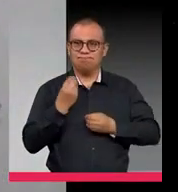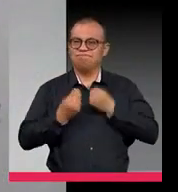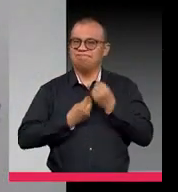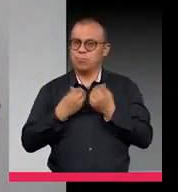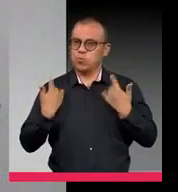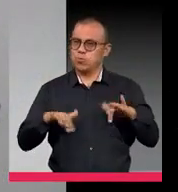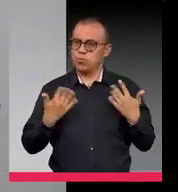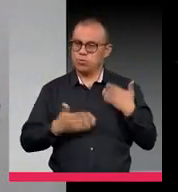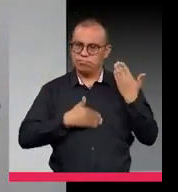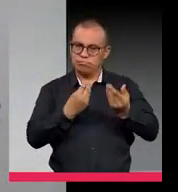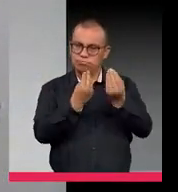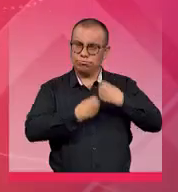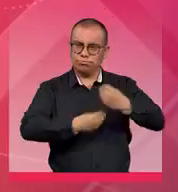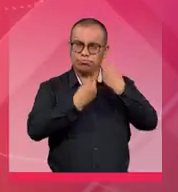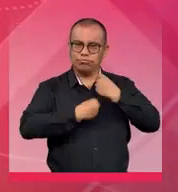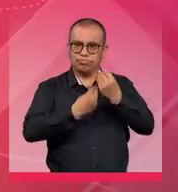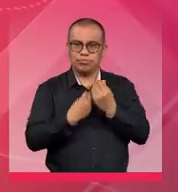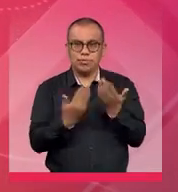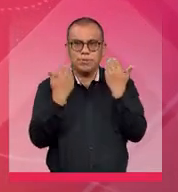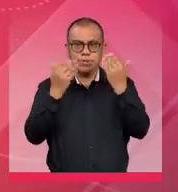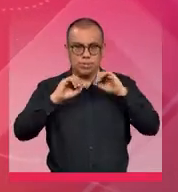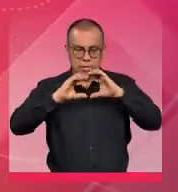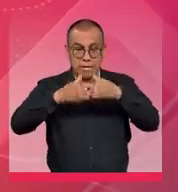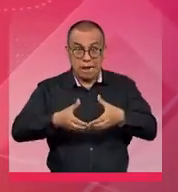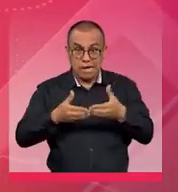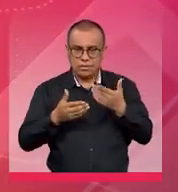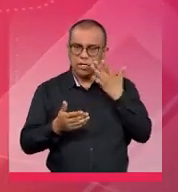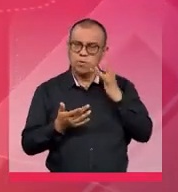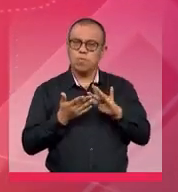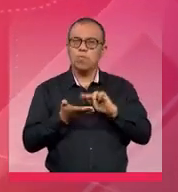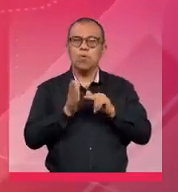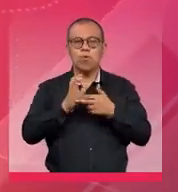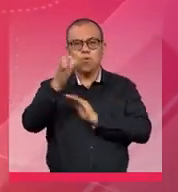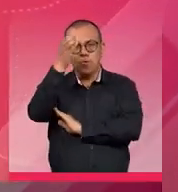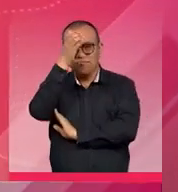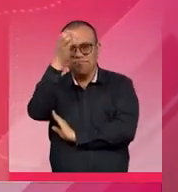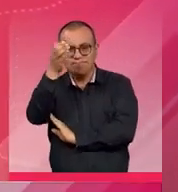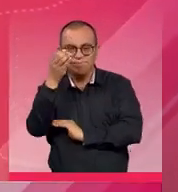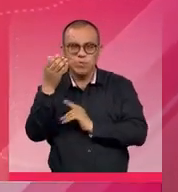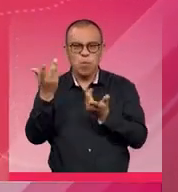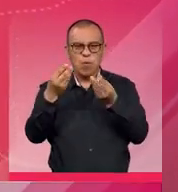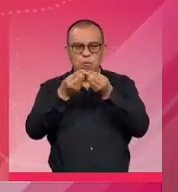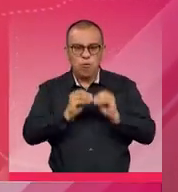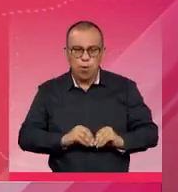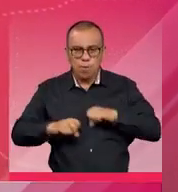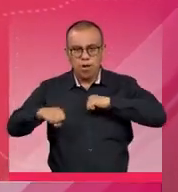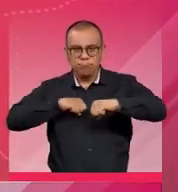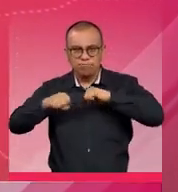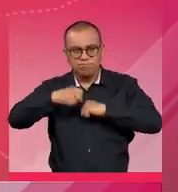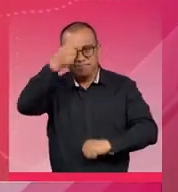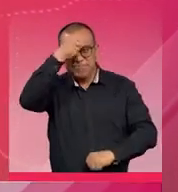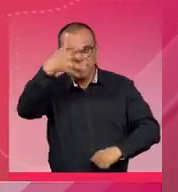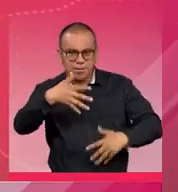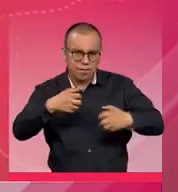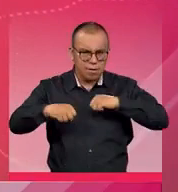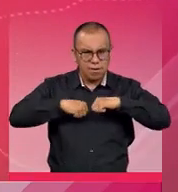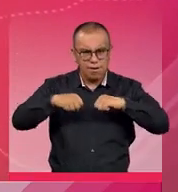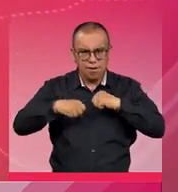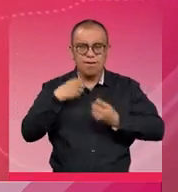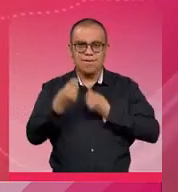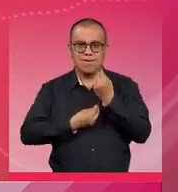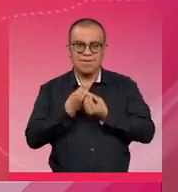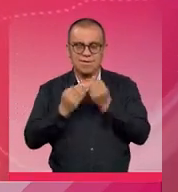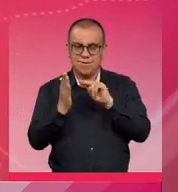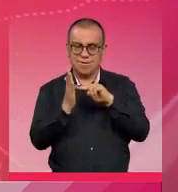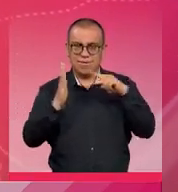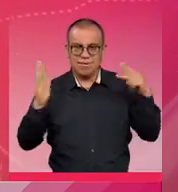su proceso formativo sus clases llevan a un concepto muy dinámico que el profesor utiliza